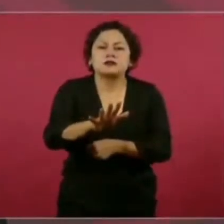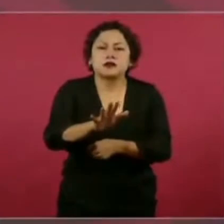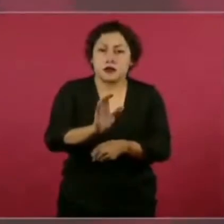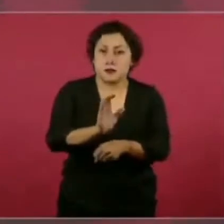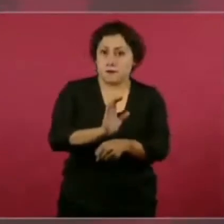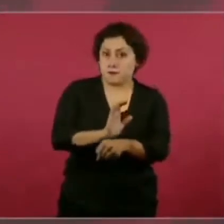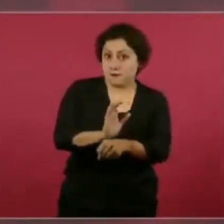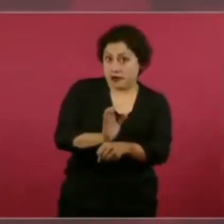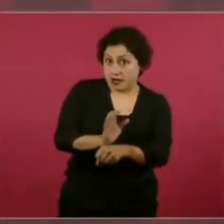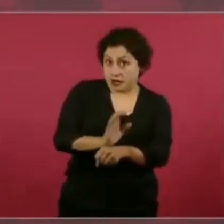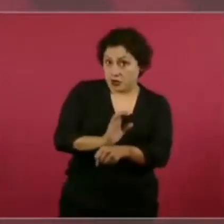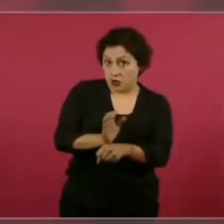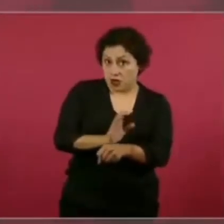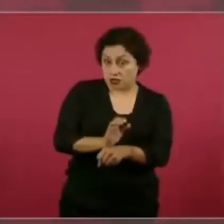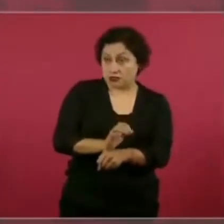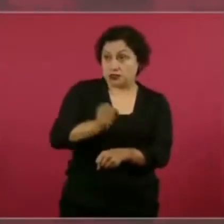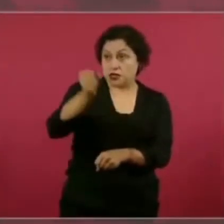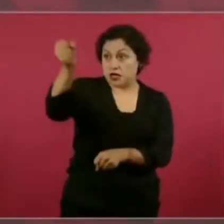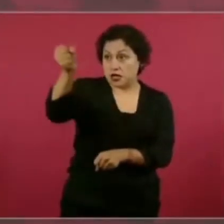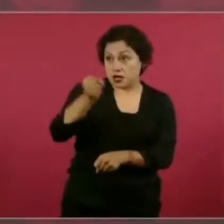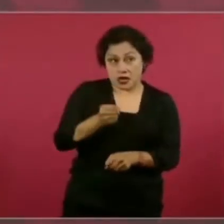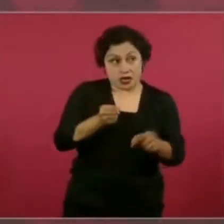con actores famosos